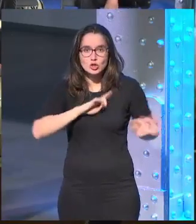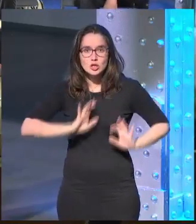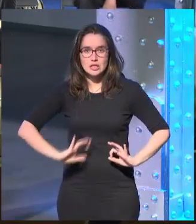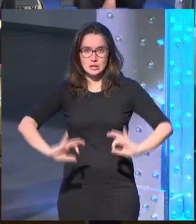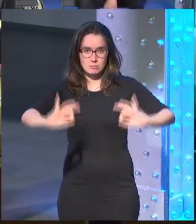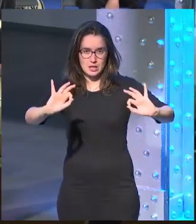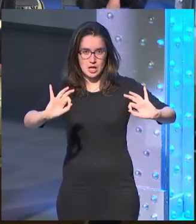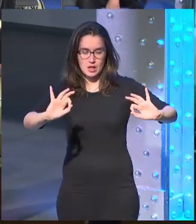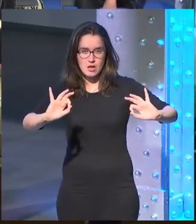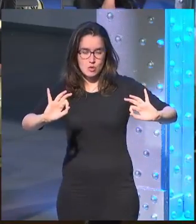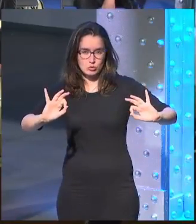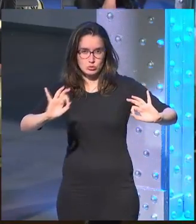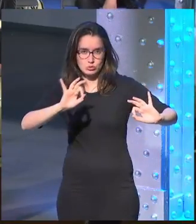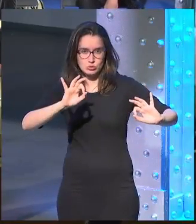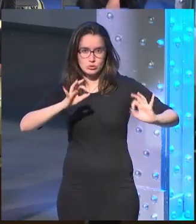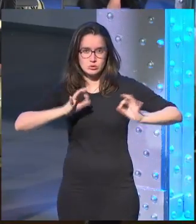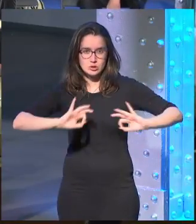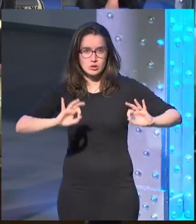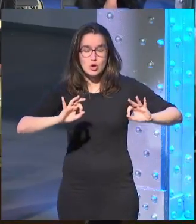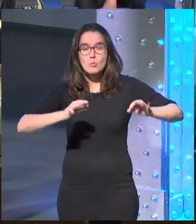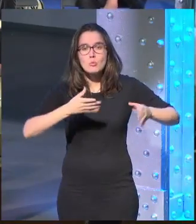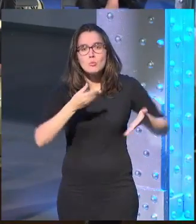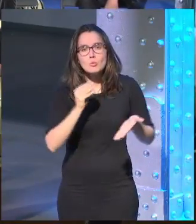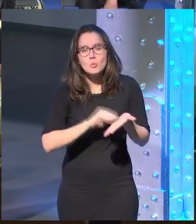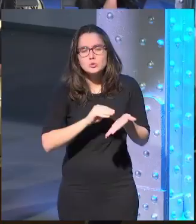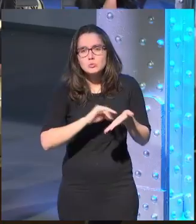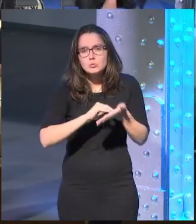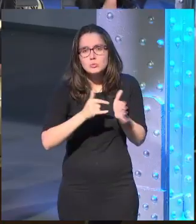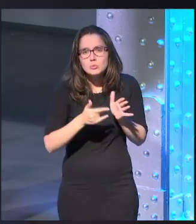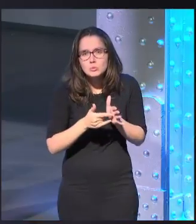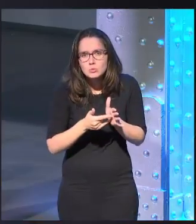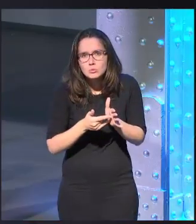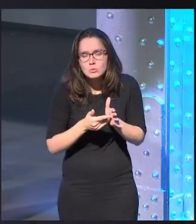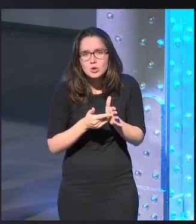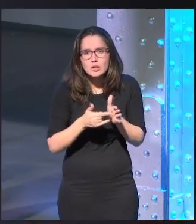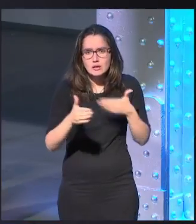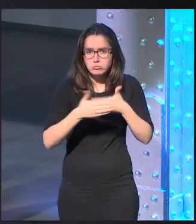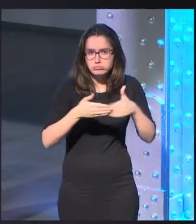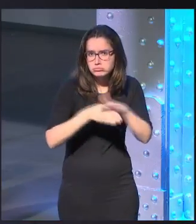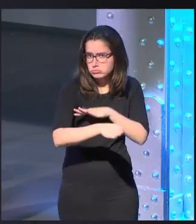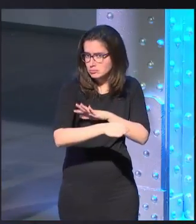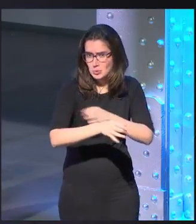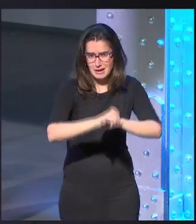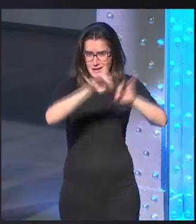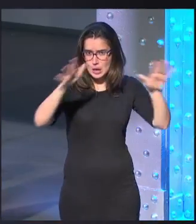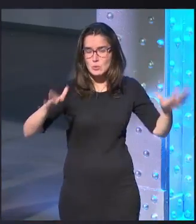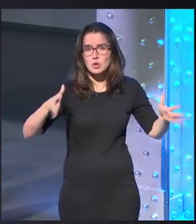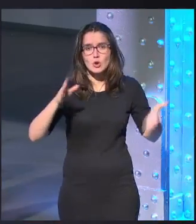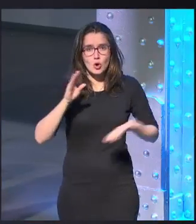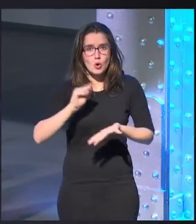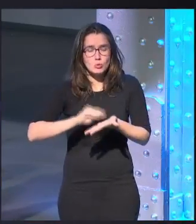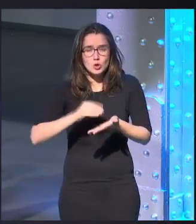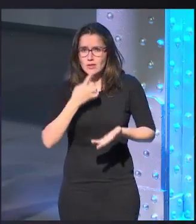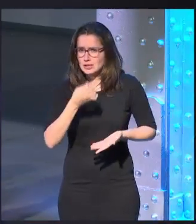especializados por segmentos, o sea que se cantan muchos al nada más entrar por la puerta, pero lo que yo creo que lo hemos dicho